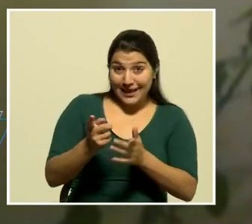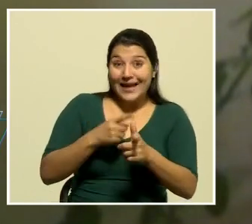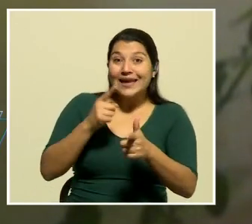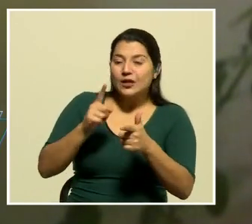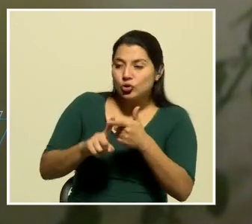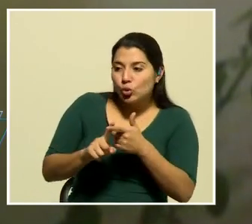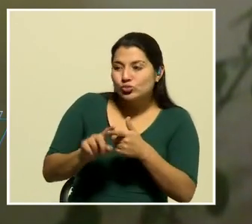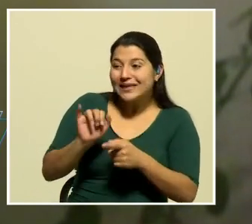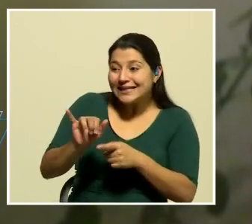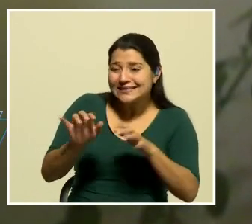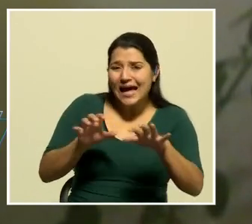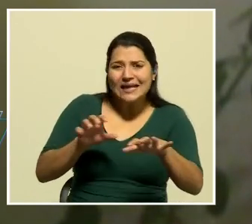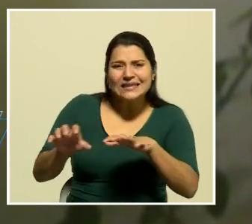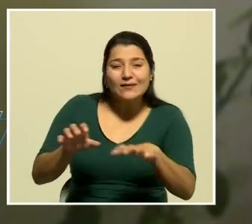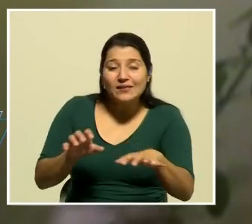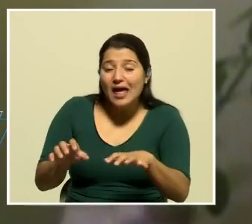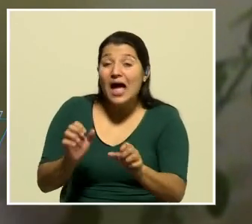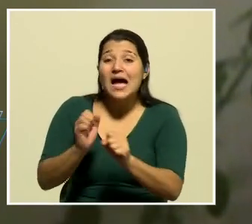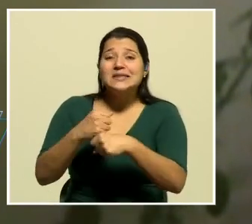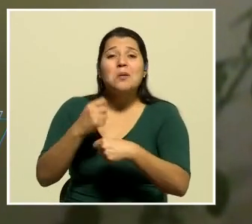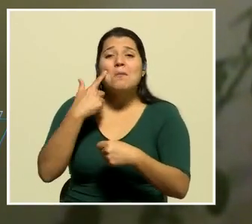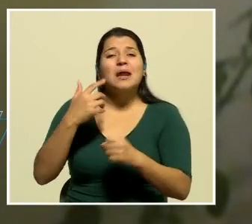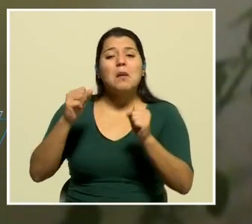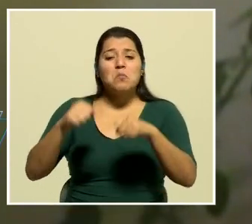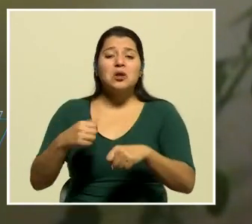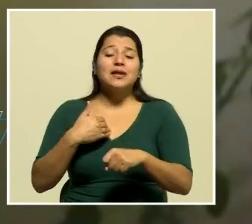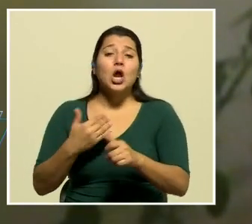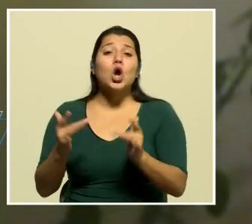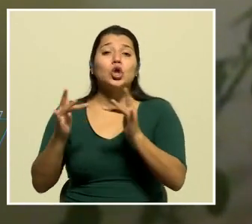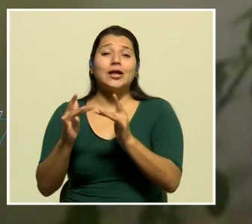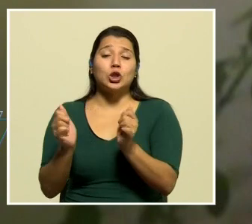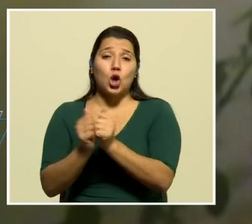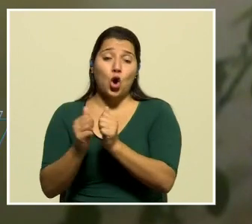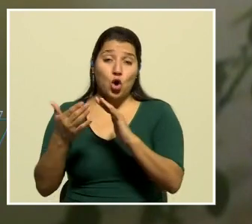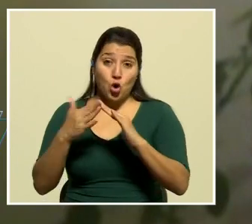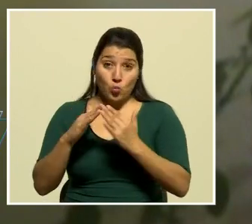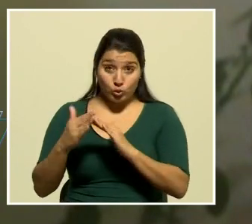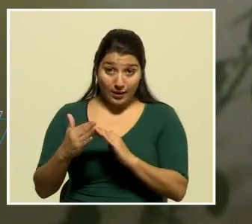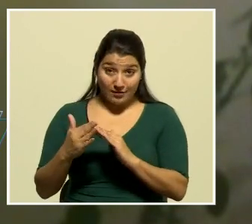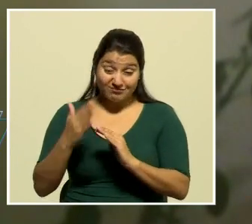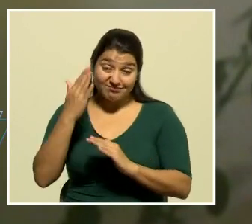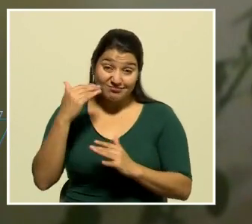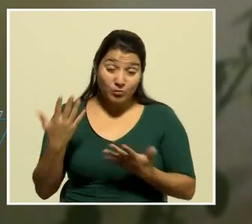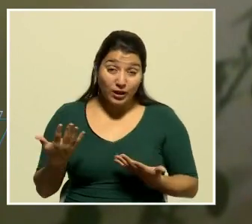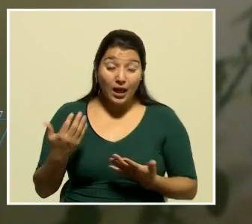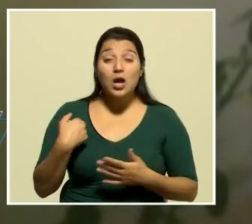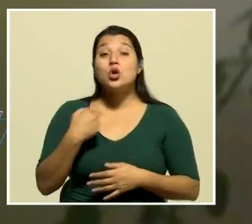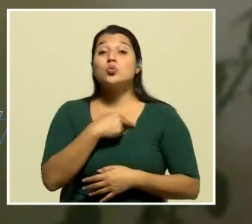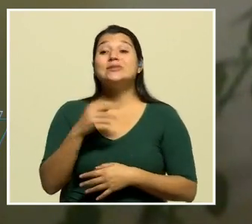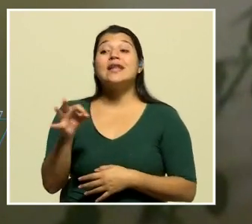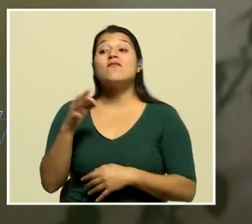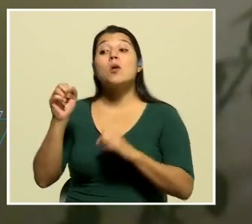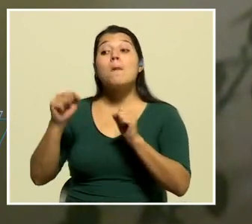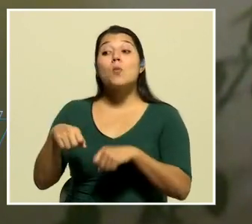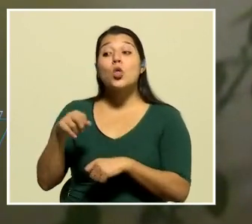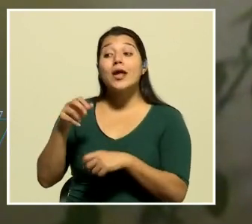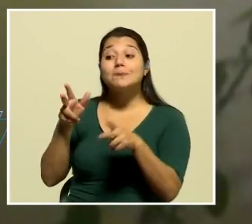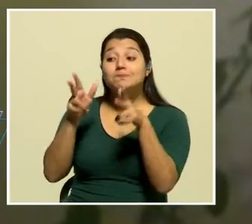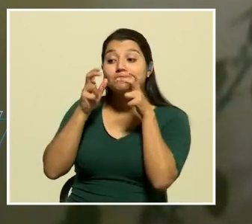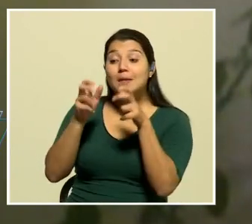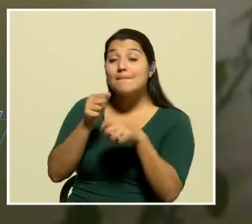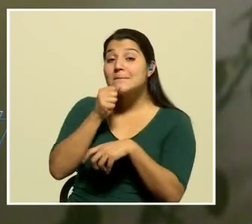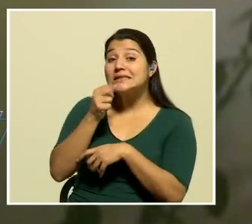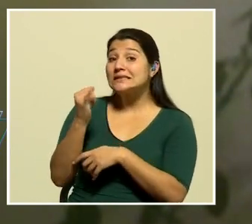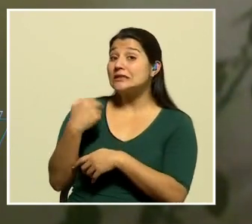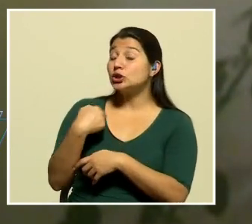que generamos para tener esa conexión con la comunidad, porque nuestra forma de ver el periodismo es que si